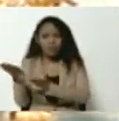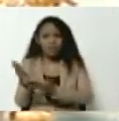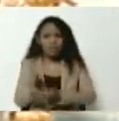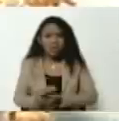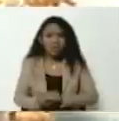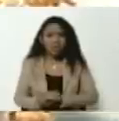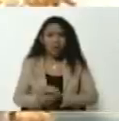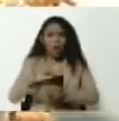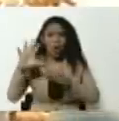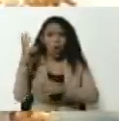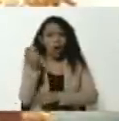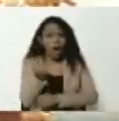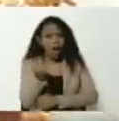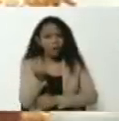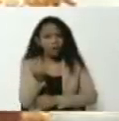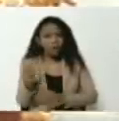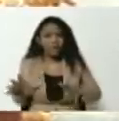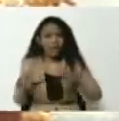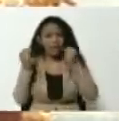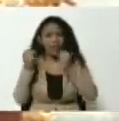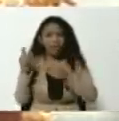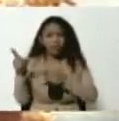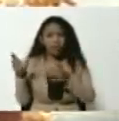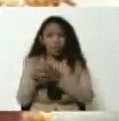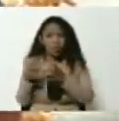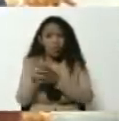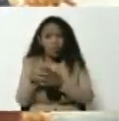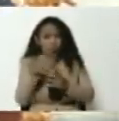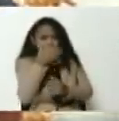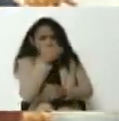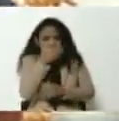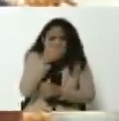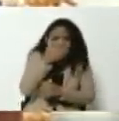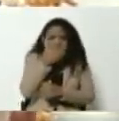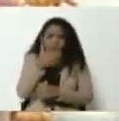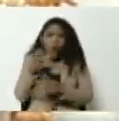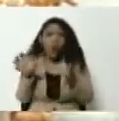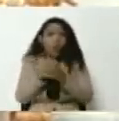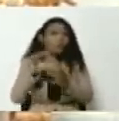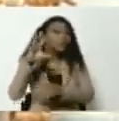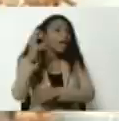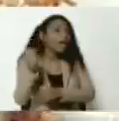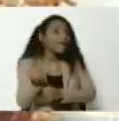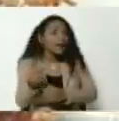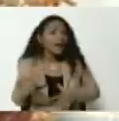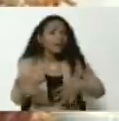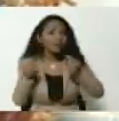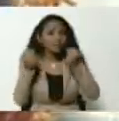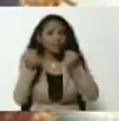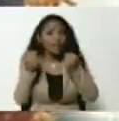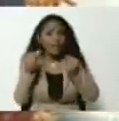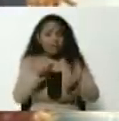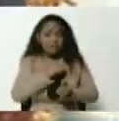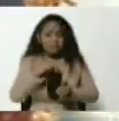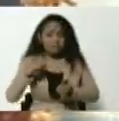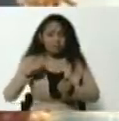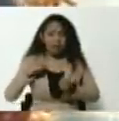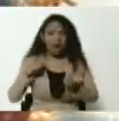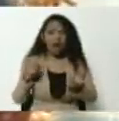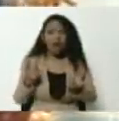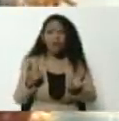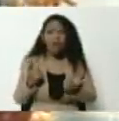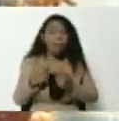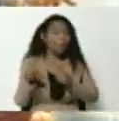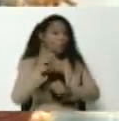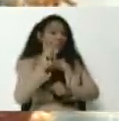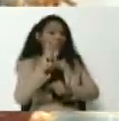lograron salvar para su partido, para su grupo terrorista. Lo lograron salvar para sus fines particulares y privados, pero no para